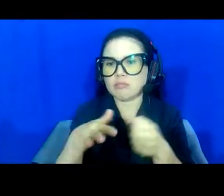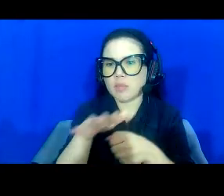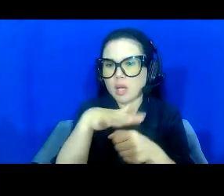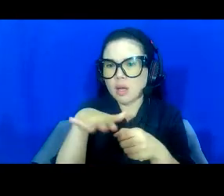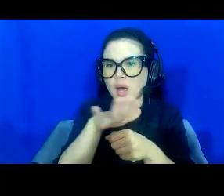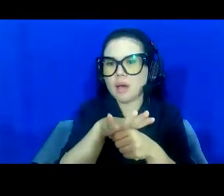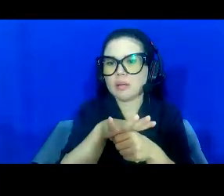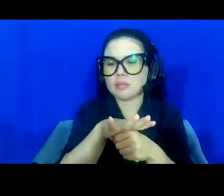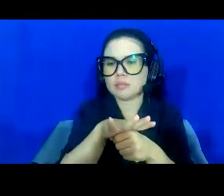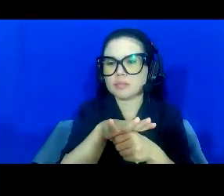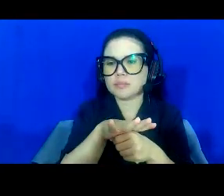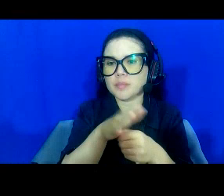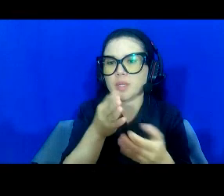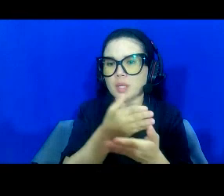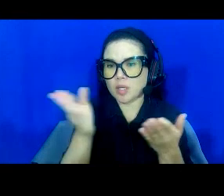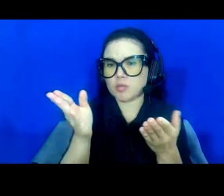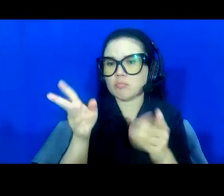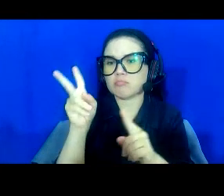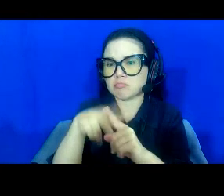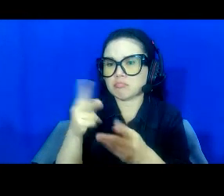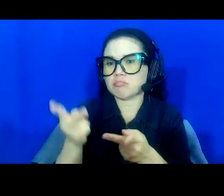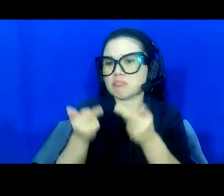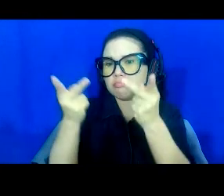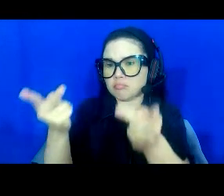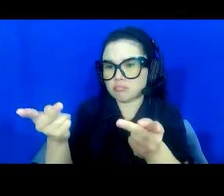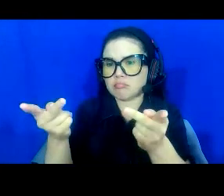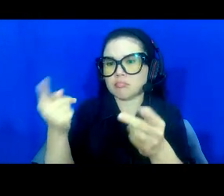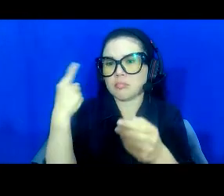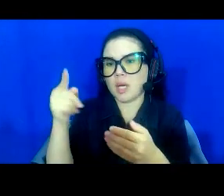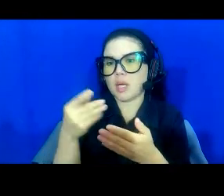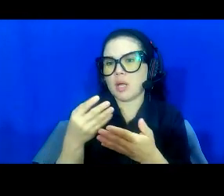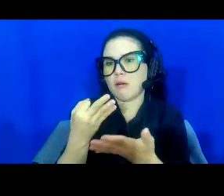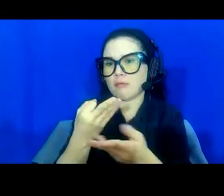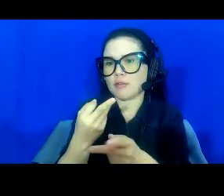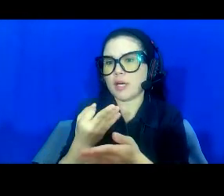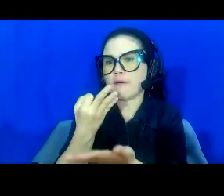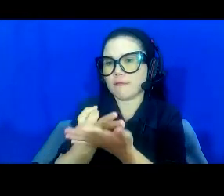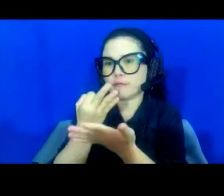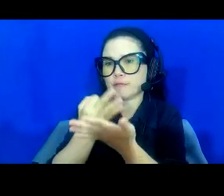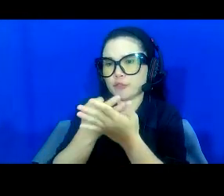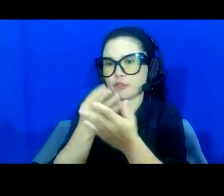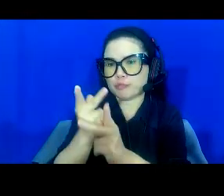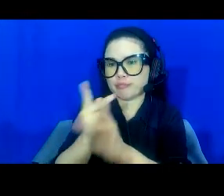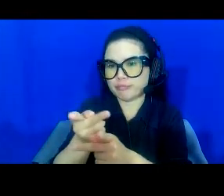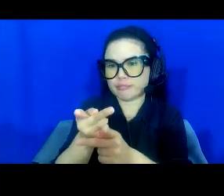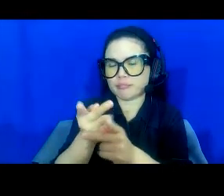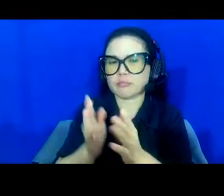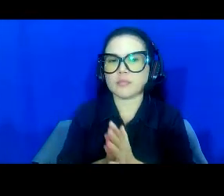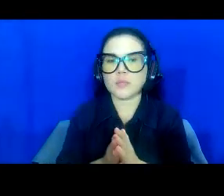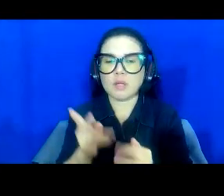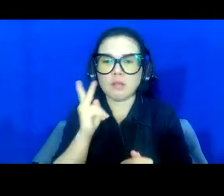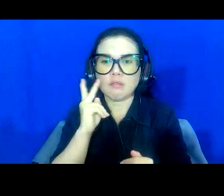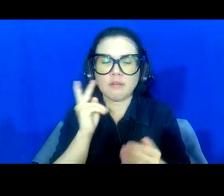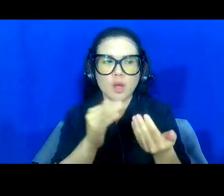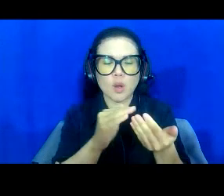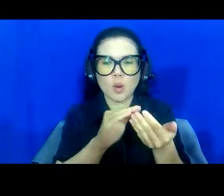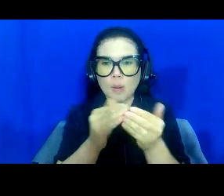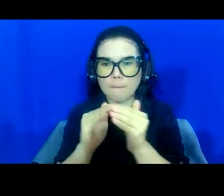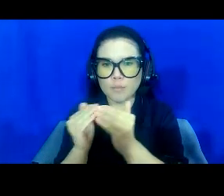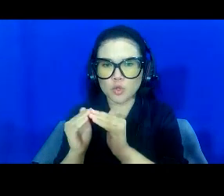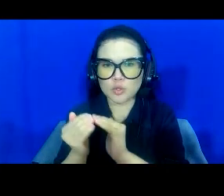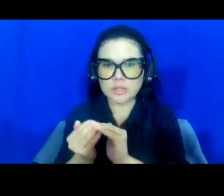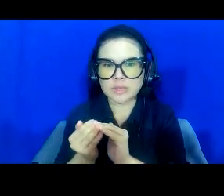sometieron propuestas para financiamiento, y entonces pueden ver que los municipios que tienen las líneas